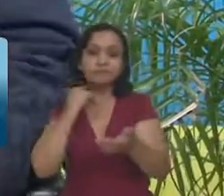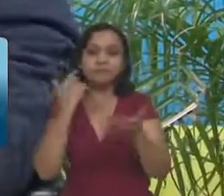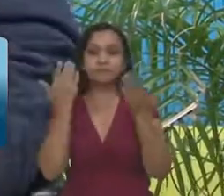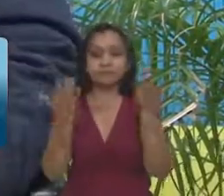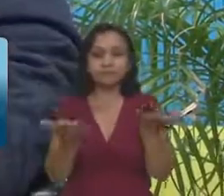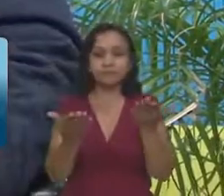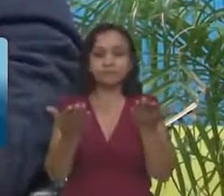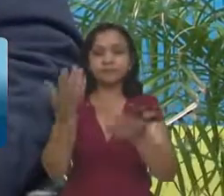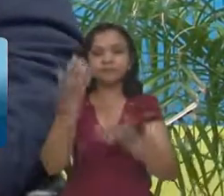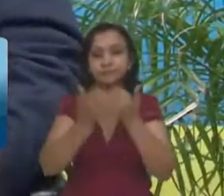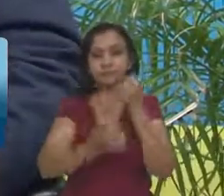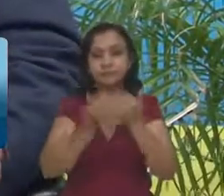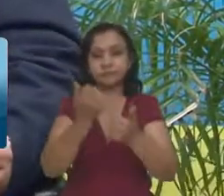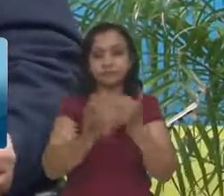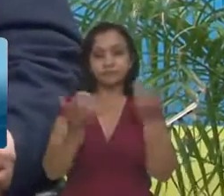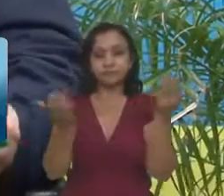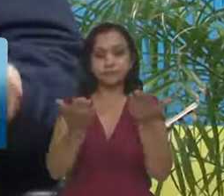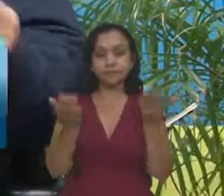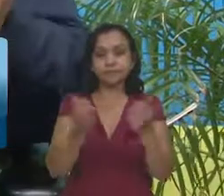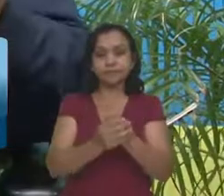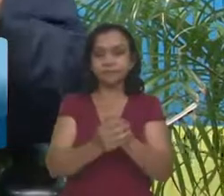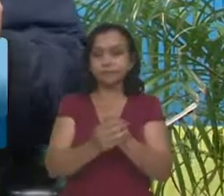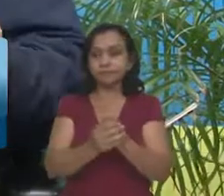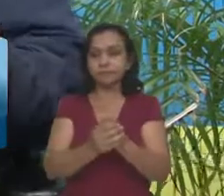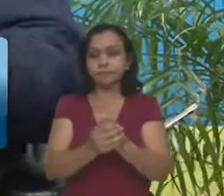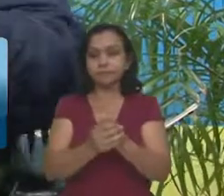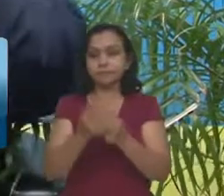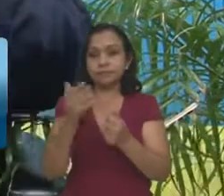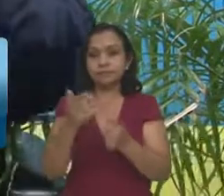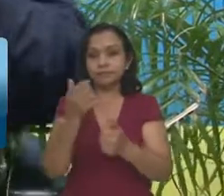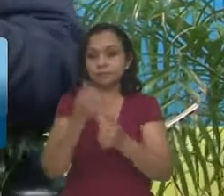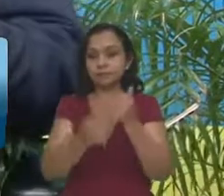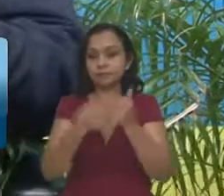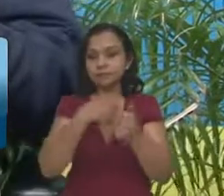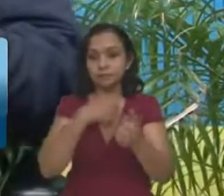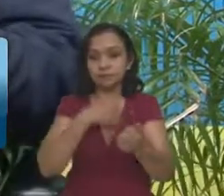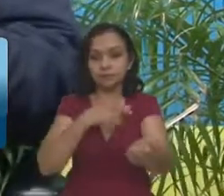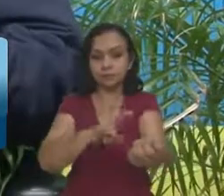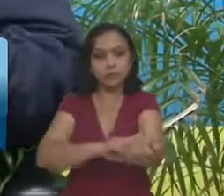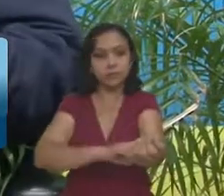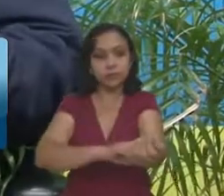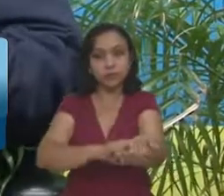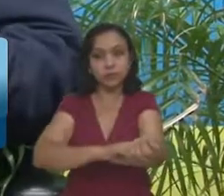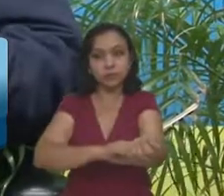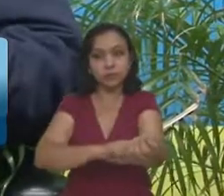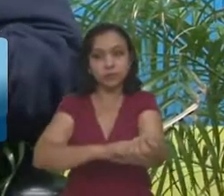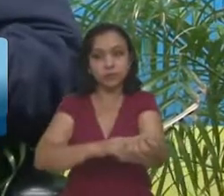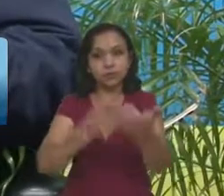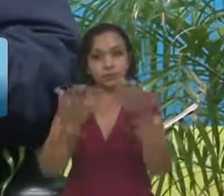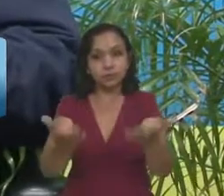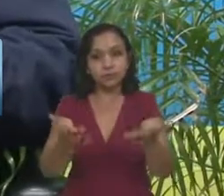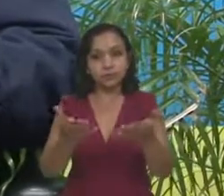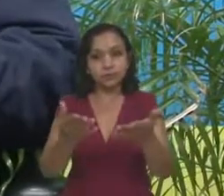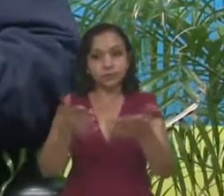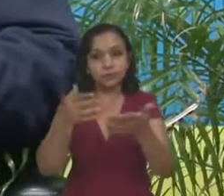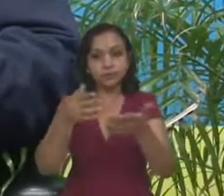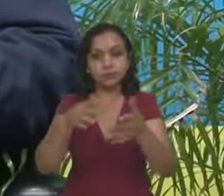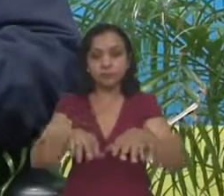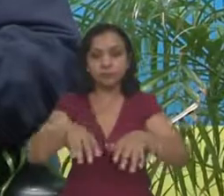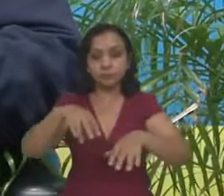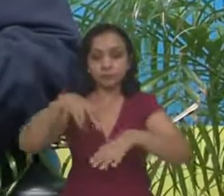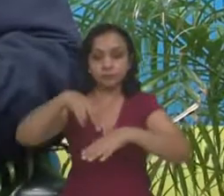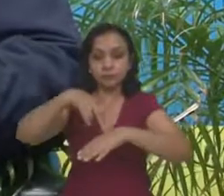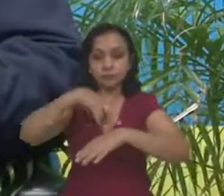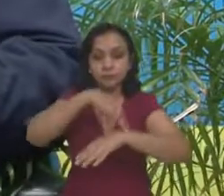que afecte. Ya incluso ya ellas vienen con un daño crónico que va afectando incluso en los miembros inferiores. Incluso se puede hasta